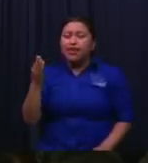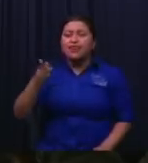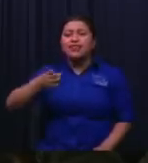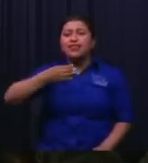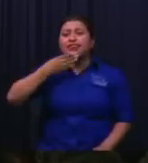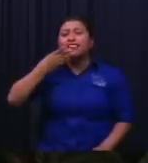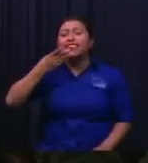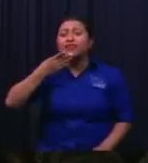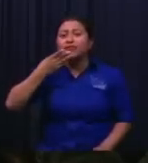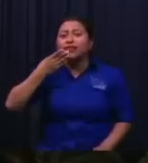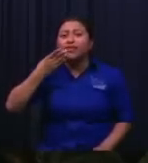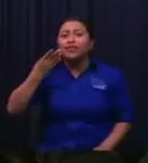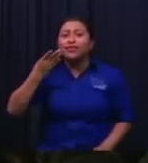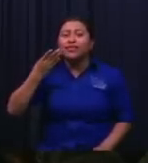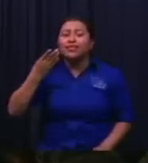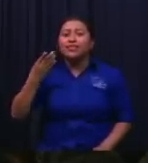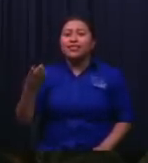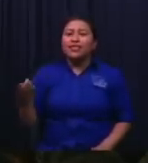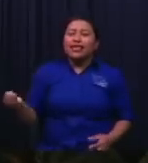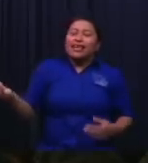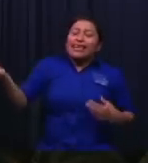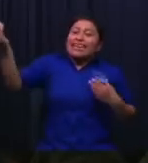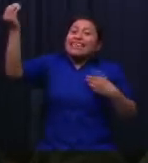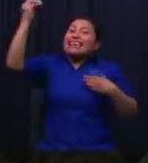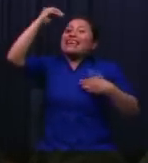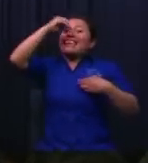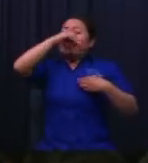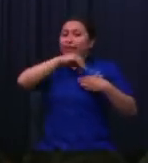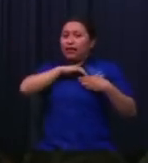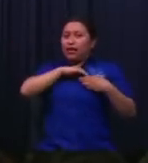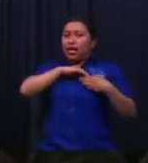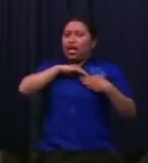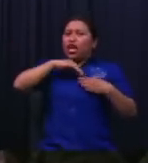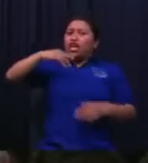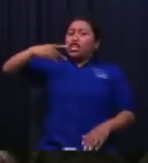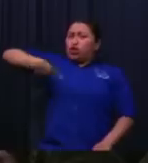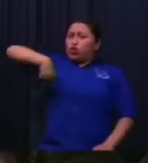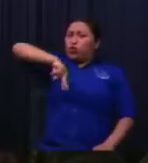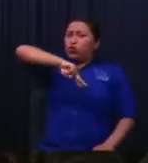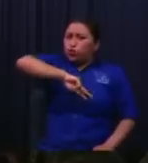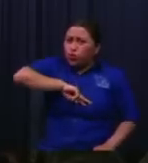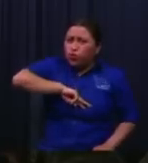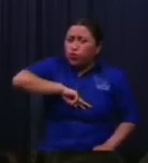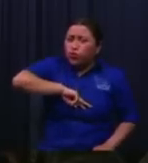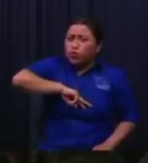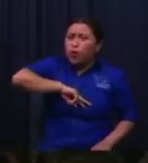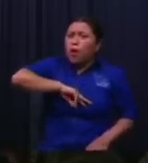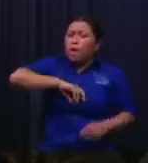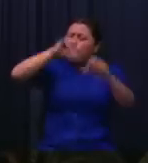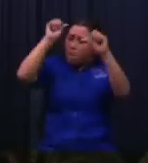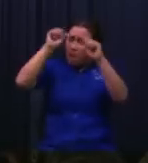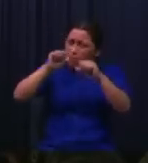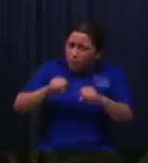nos envuelve. Y corramos con paciencia la carrera que tenemos por delante.